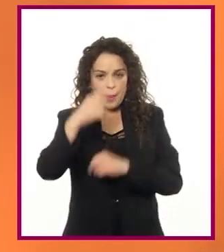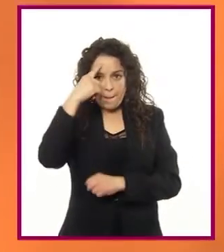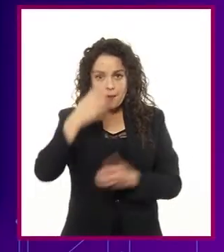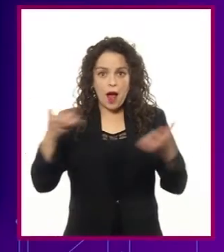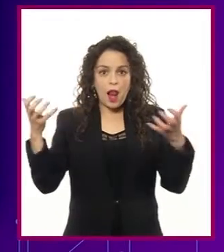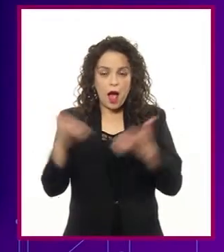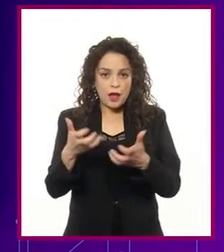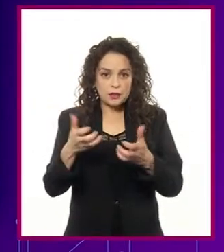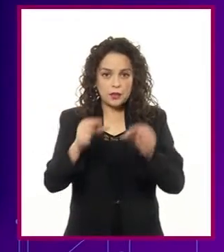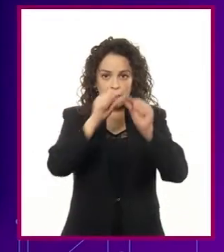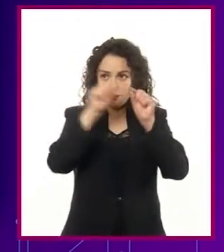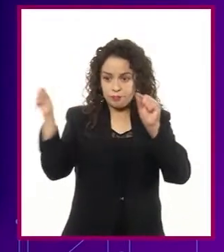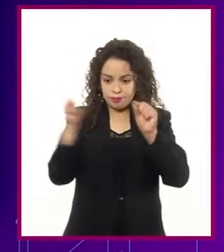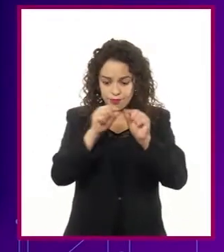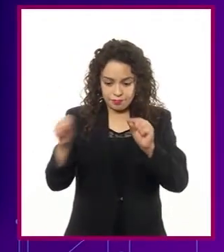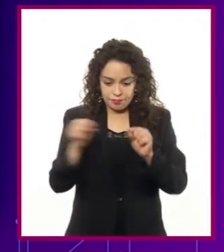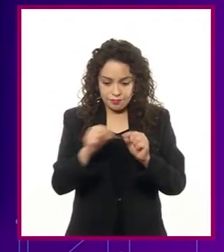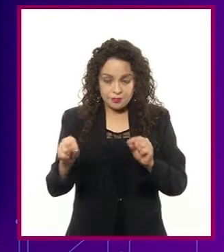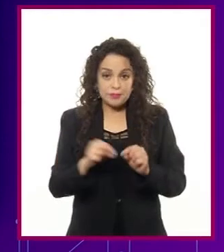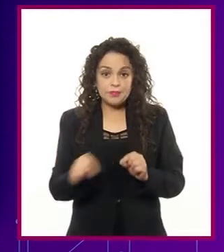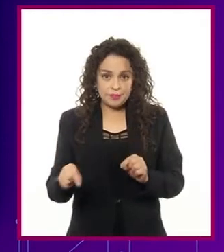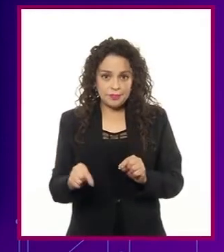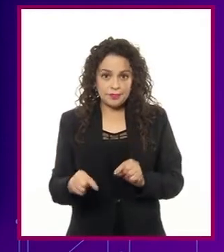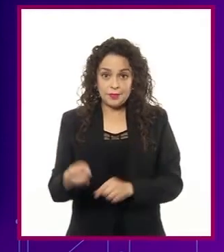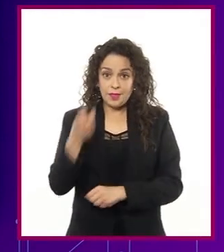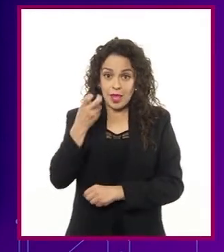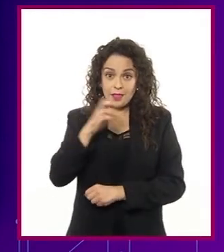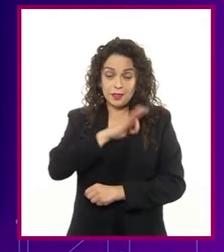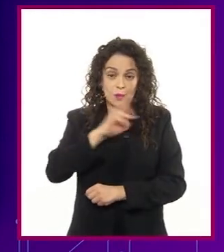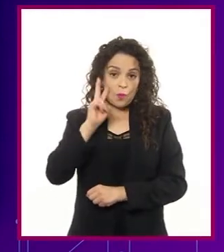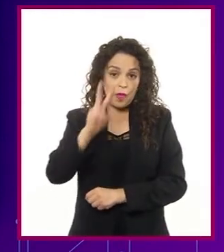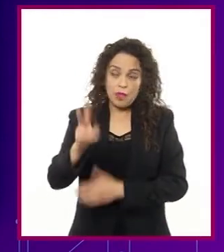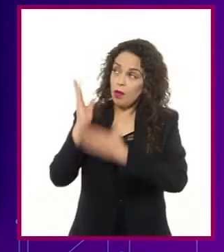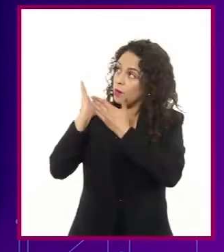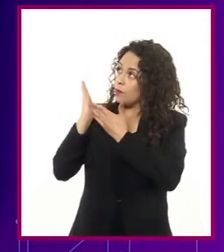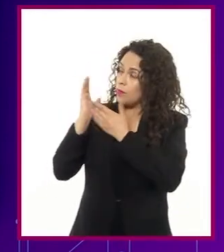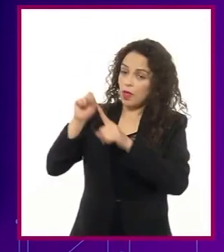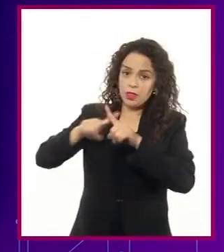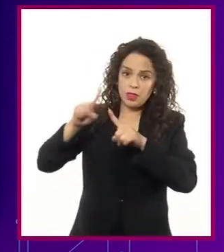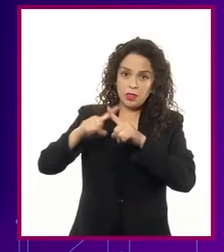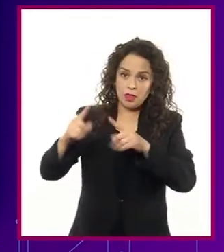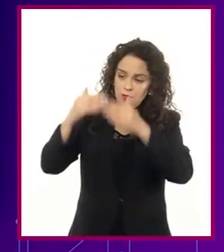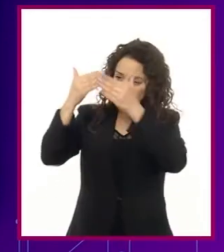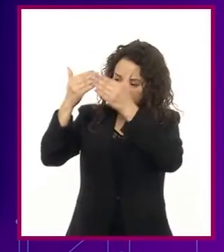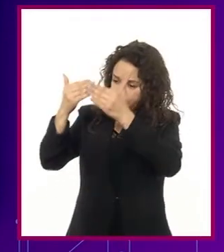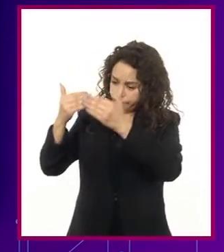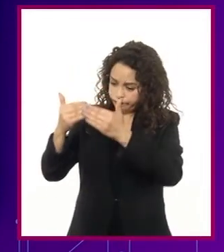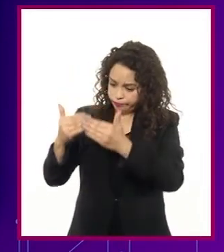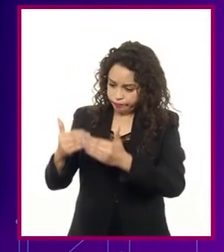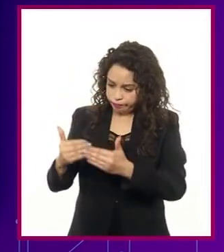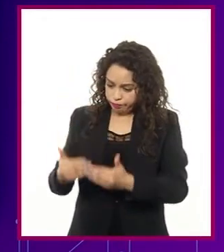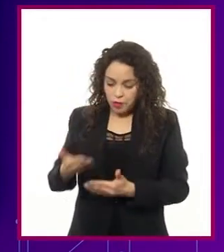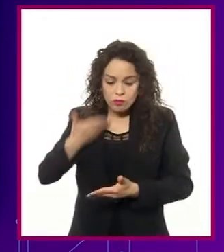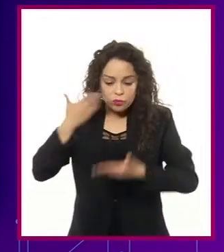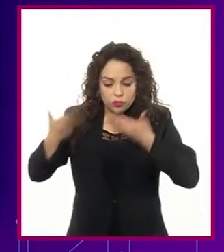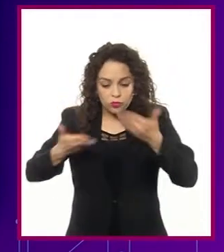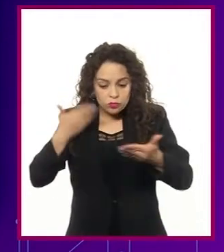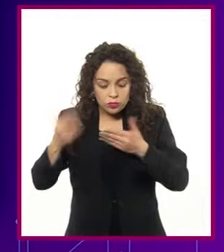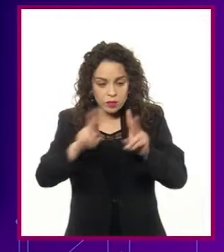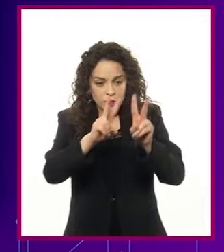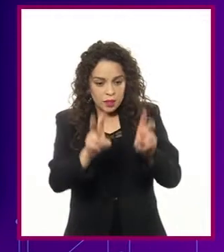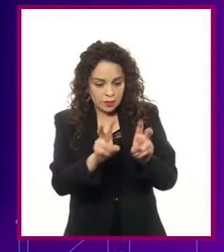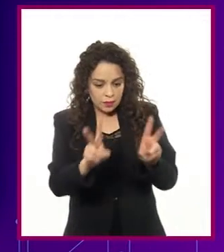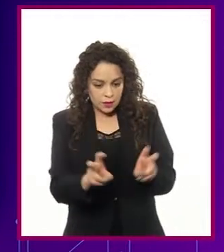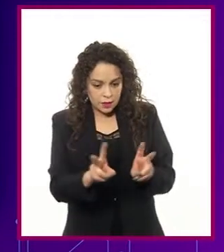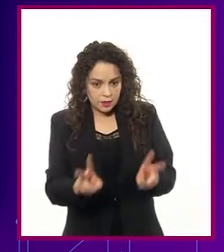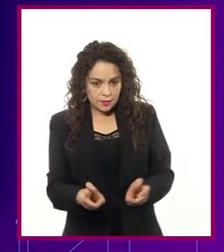gráfica? En esta gráfica se observan las diferentes categorías de estudio, las cuales se localizan